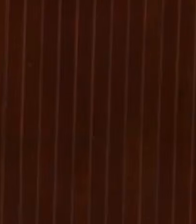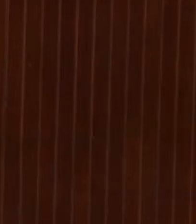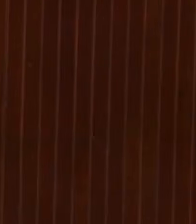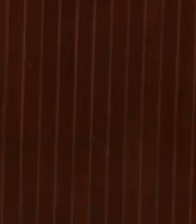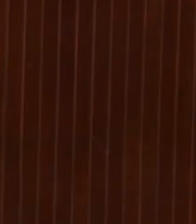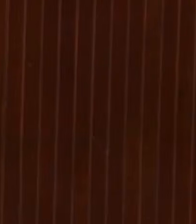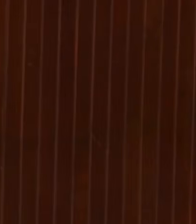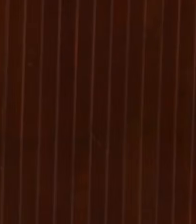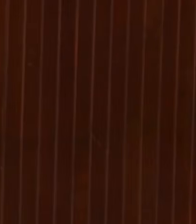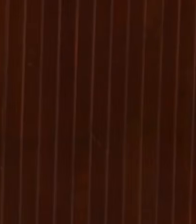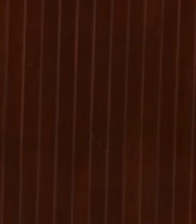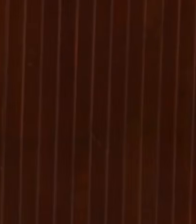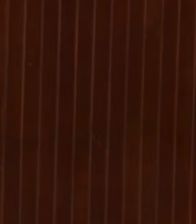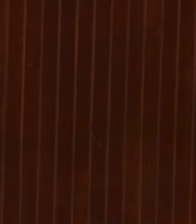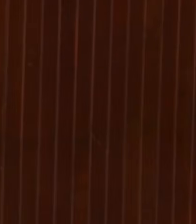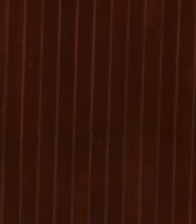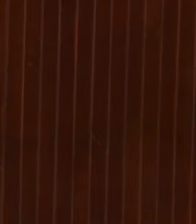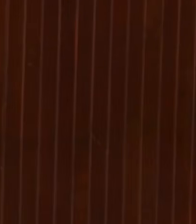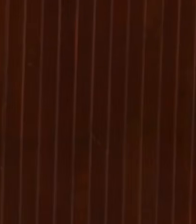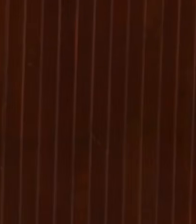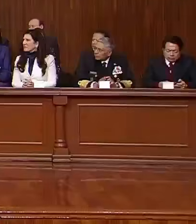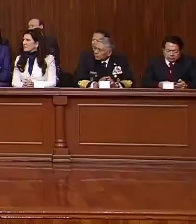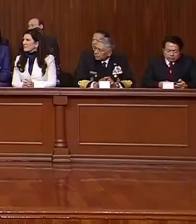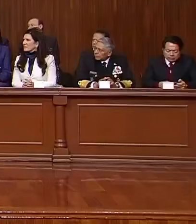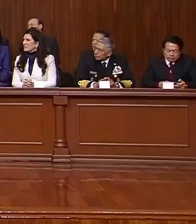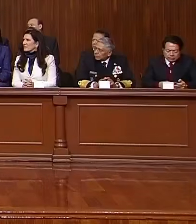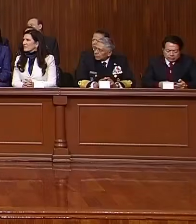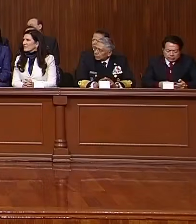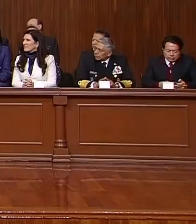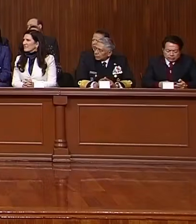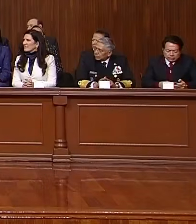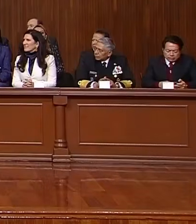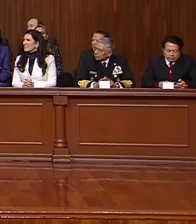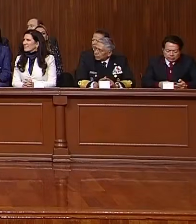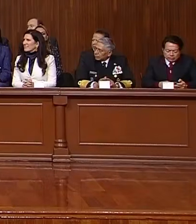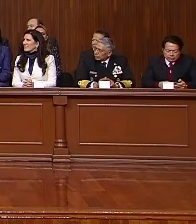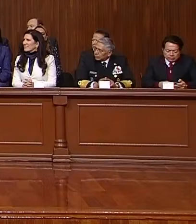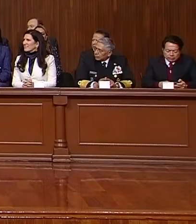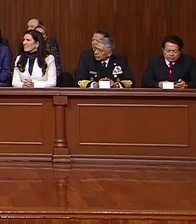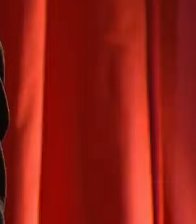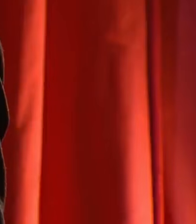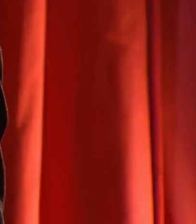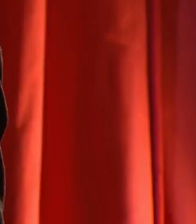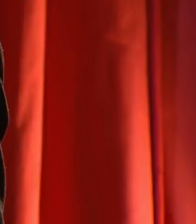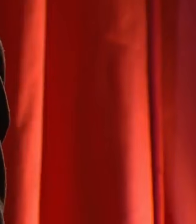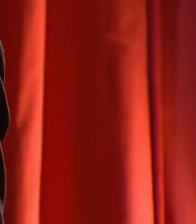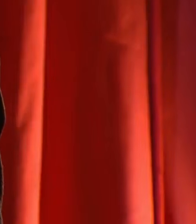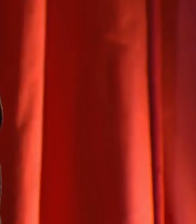disciplina, coordinación y responsabilidad del Estado. 3. Por primera vez en la